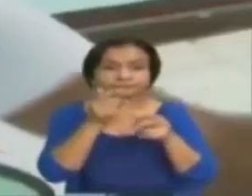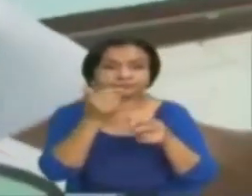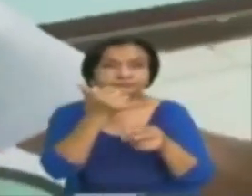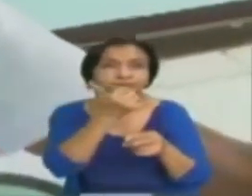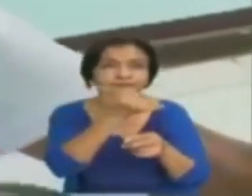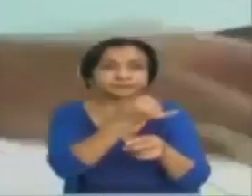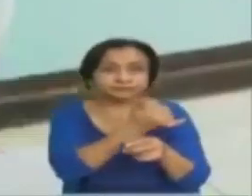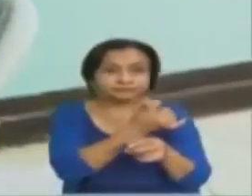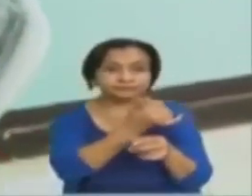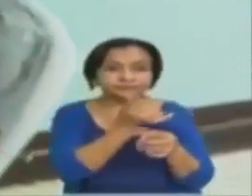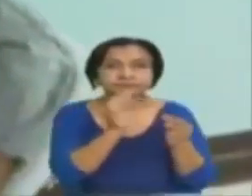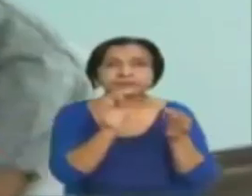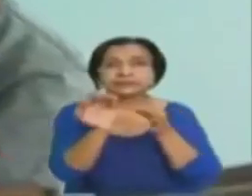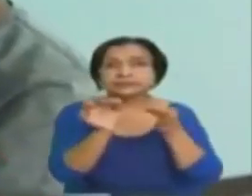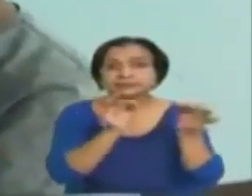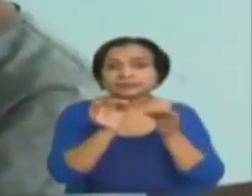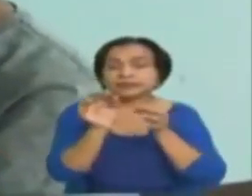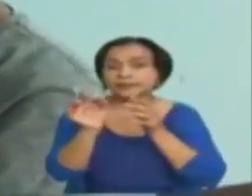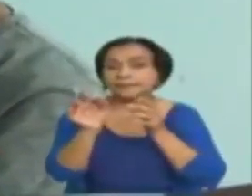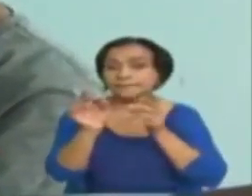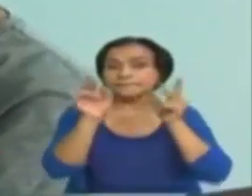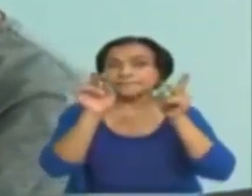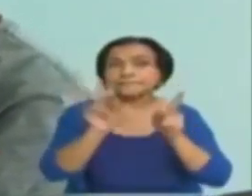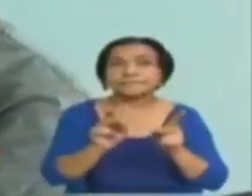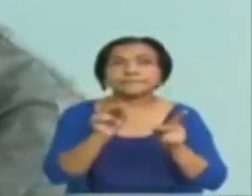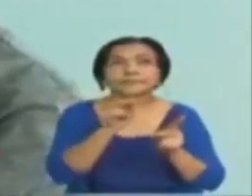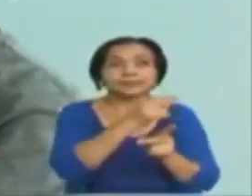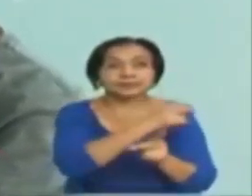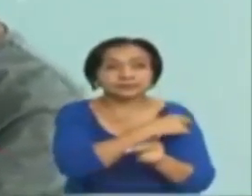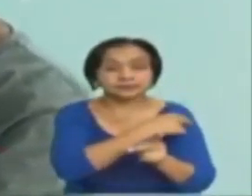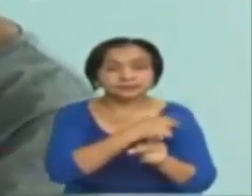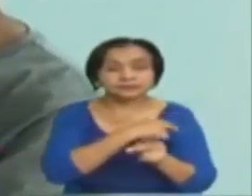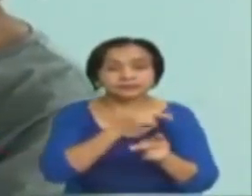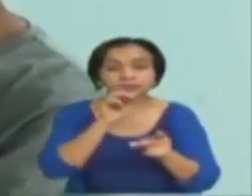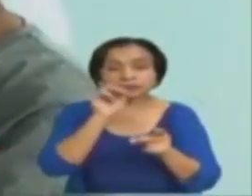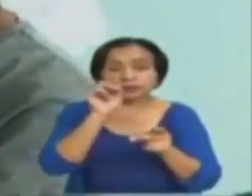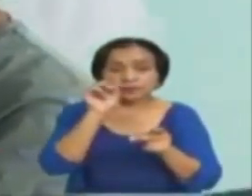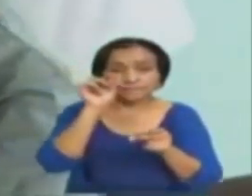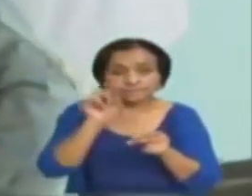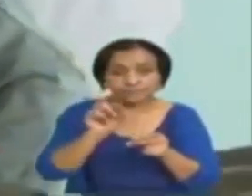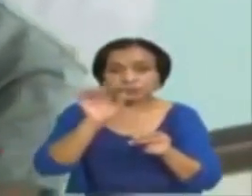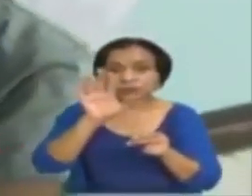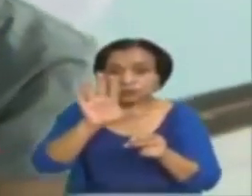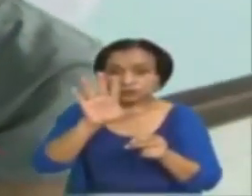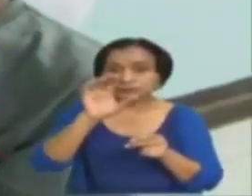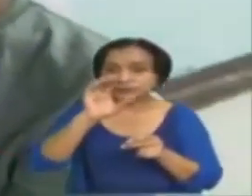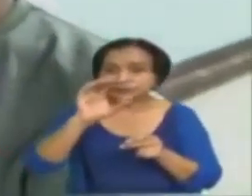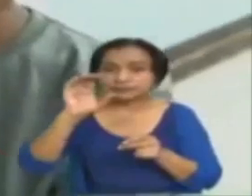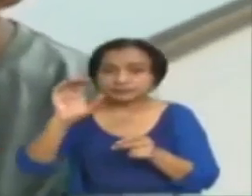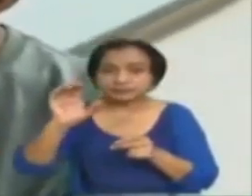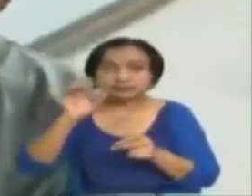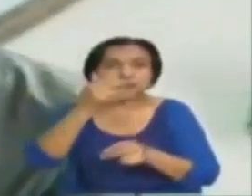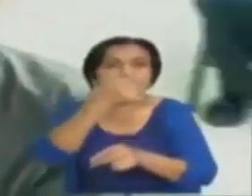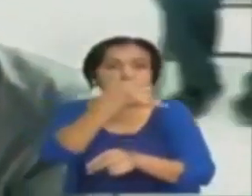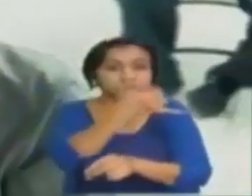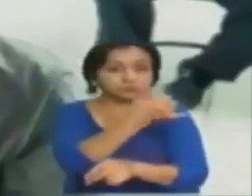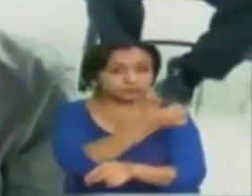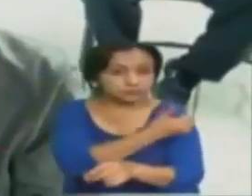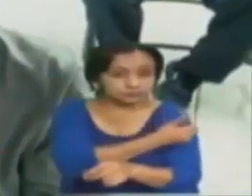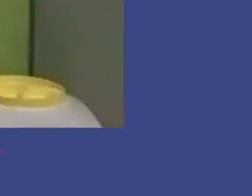todas las personas que tengan acceso logren vacunarse sin relajar medidas. La verdad es que es urgente, es vital